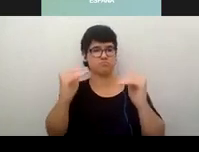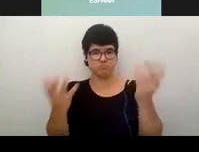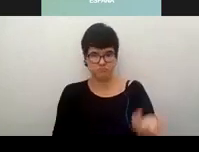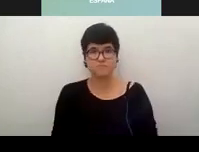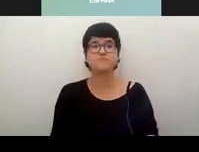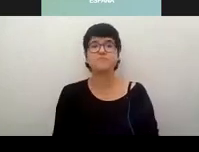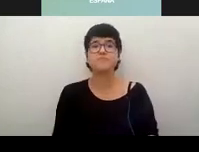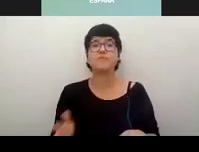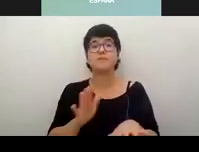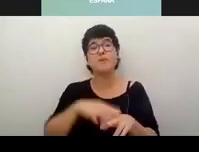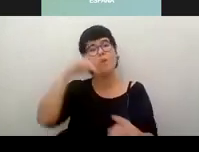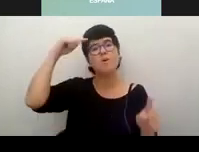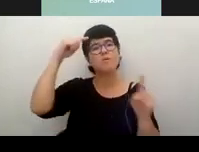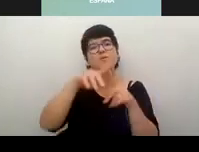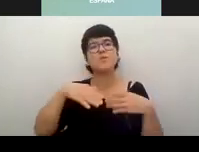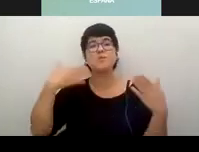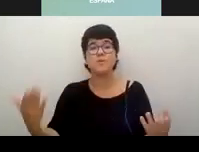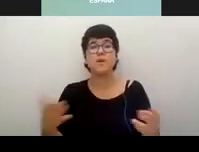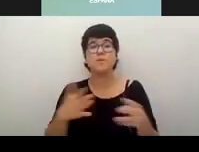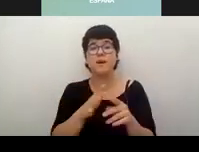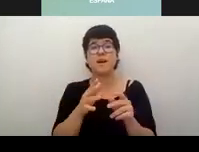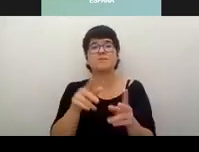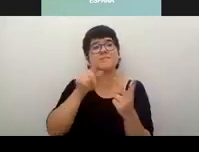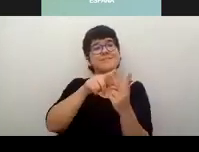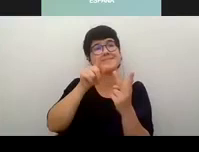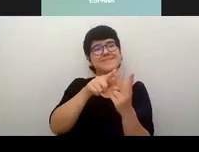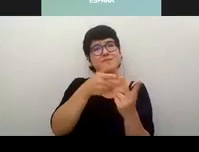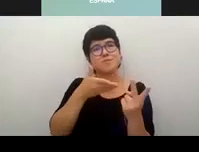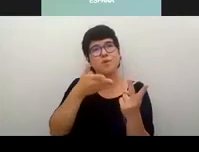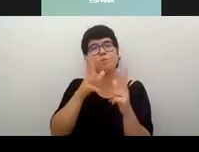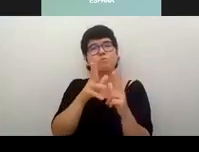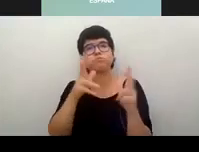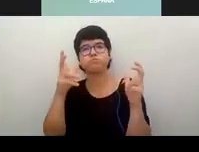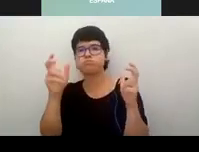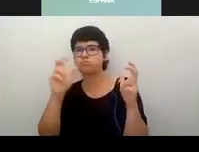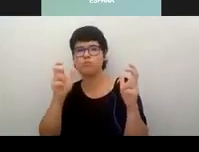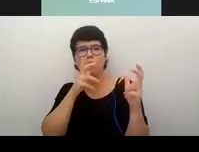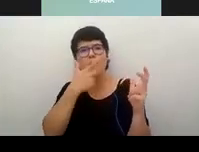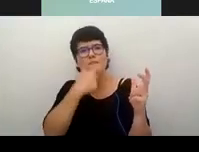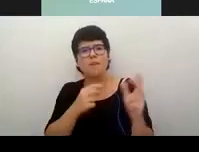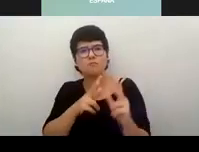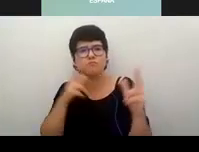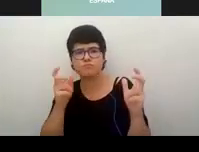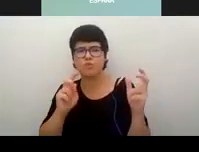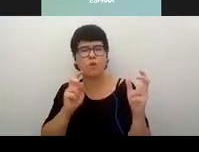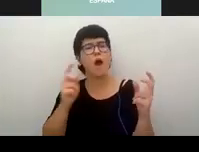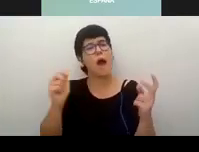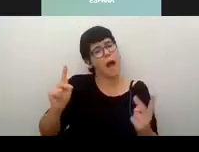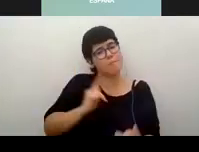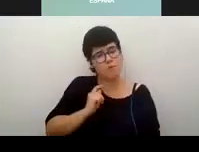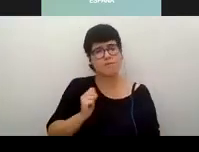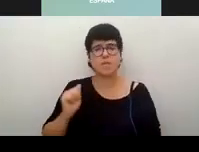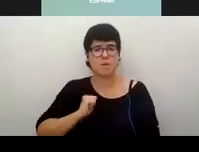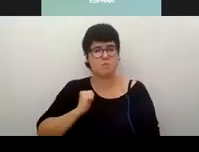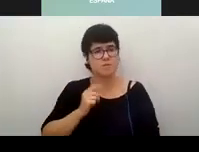otras cosas, para que no haya un exceso de peso, para que aprovechemos las calorías tal y como esperamos aprovecharlas, pero no tengamos un